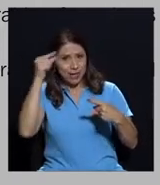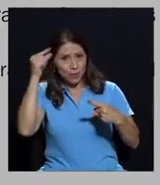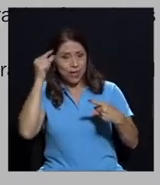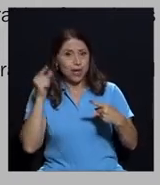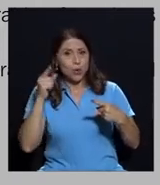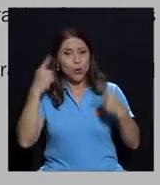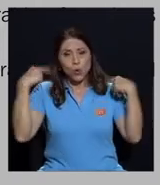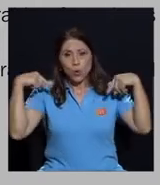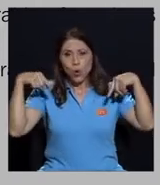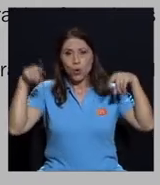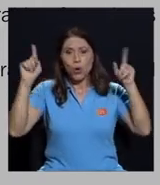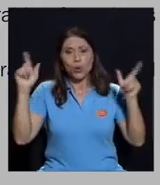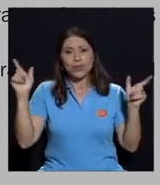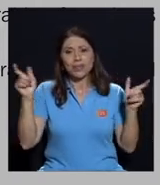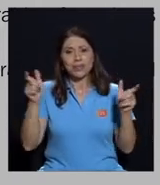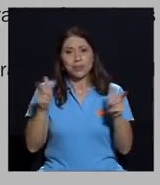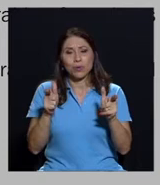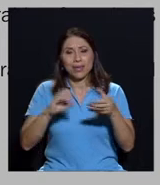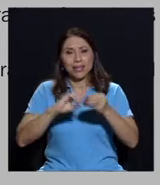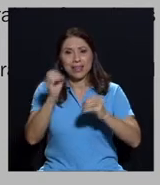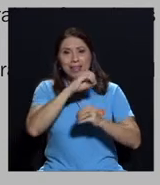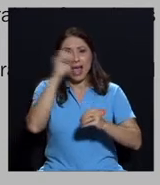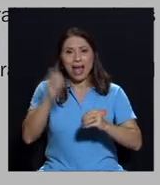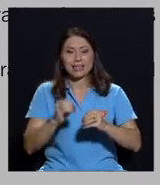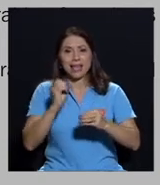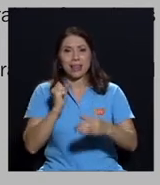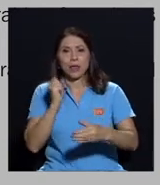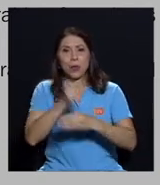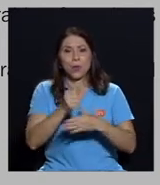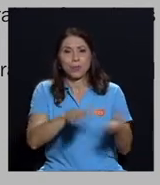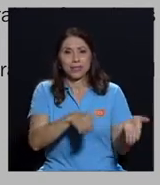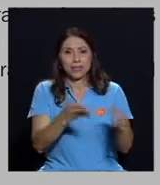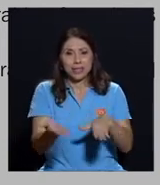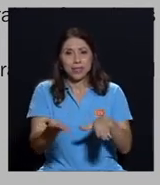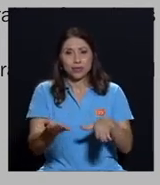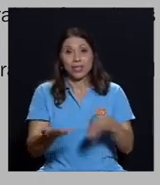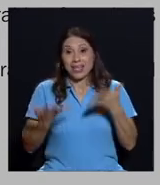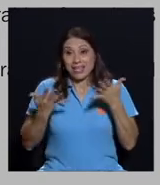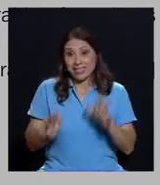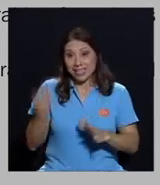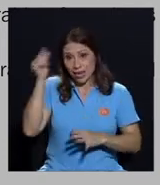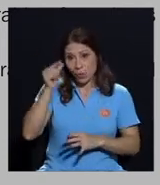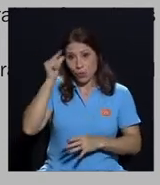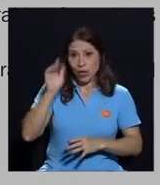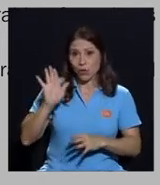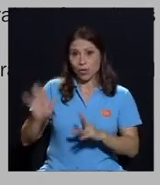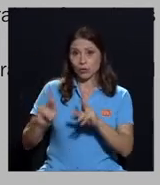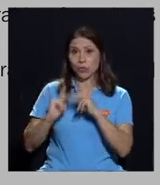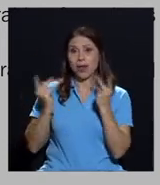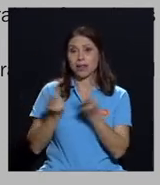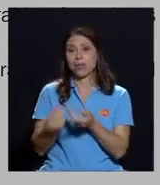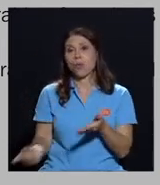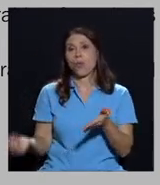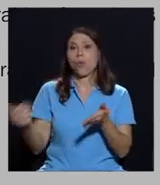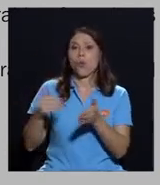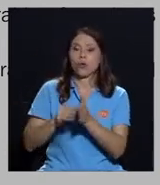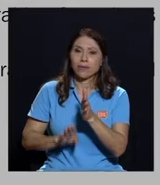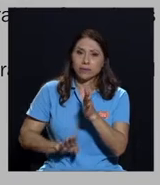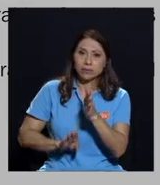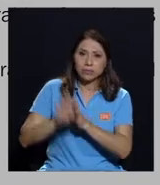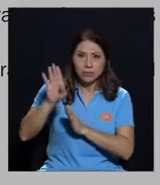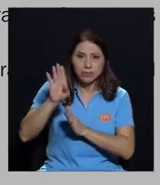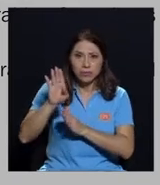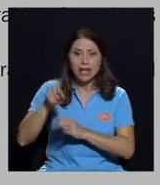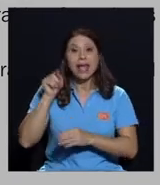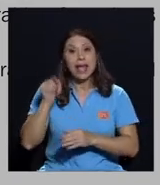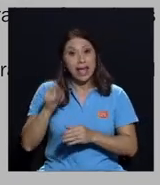significativamente la tasa de homicidios ya este gobierno el gobierno su partido se le volvió a disparar eso